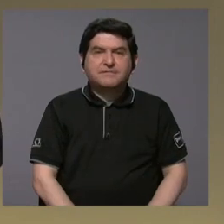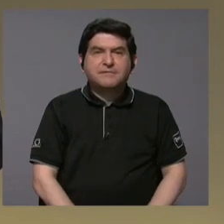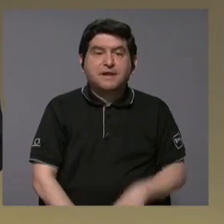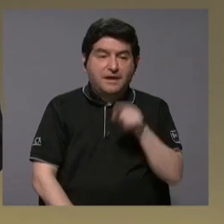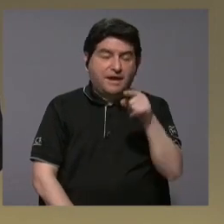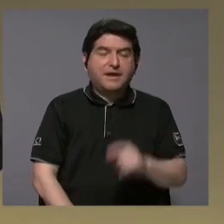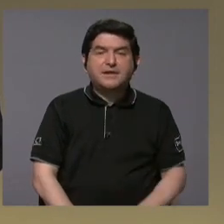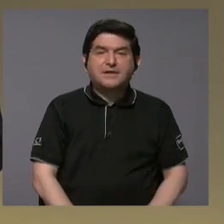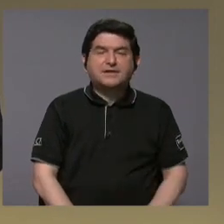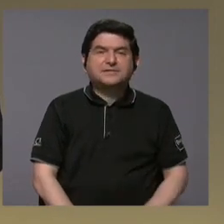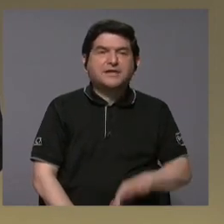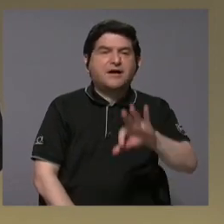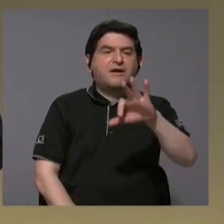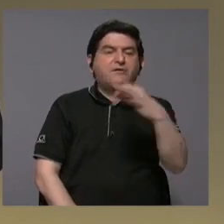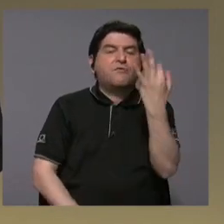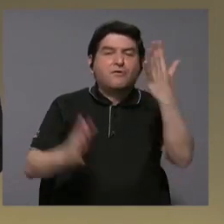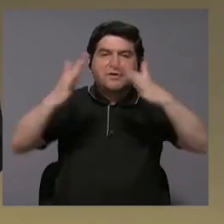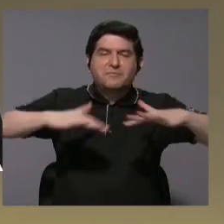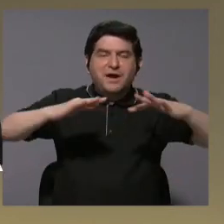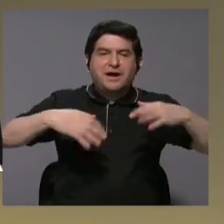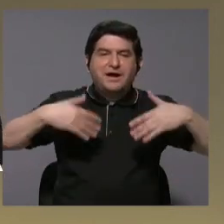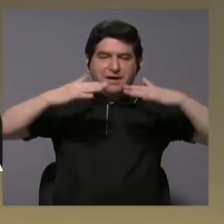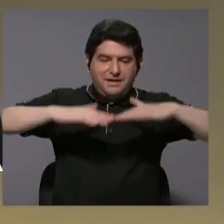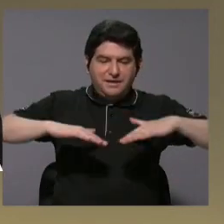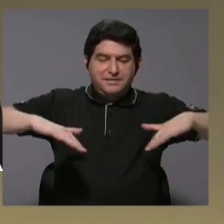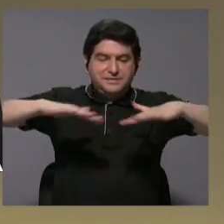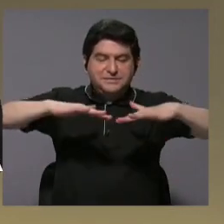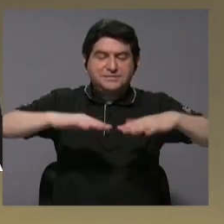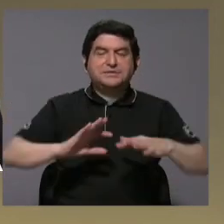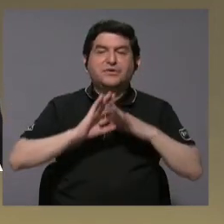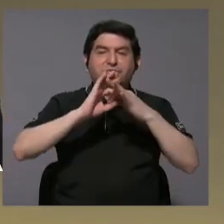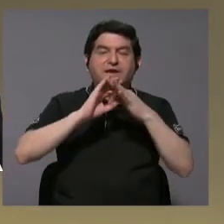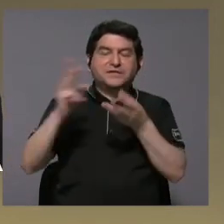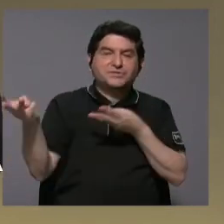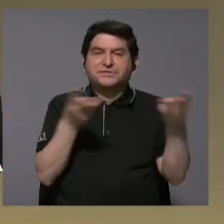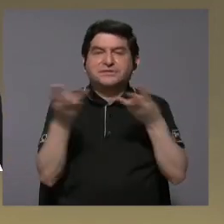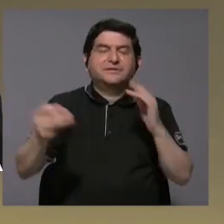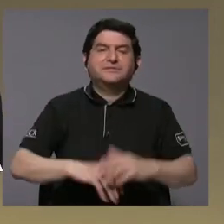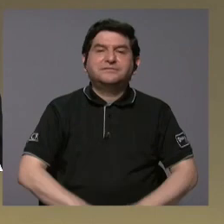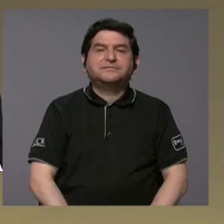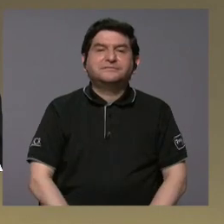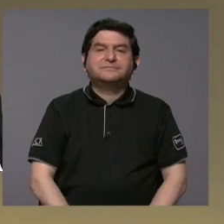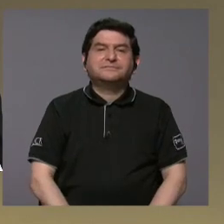moldean el espacio físico y cómo están relacionadas con ese mercado, ¿no?